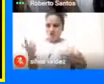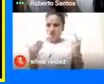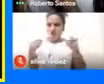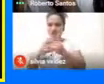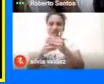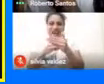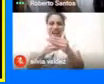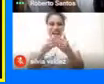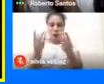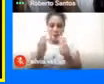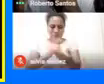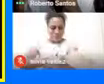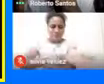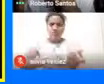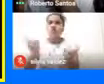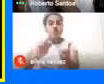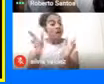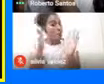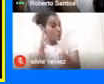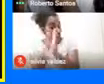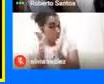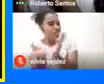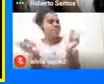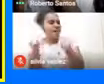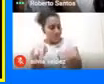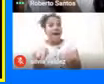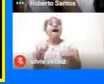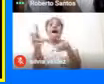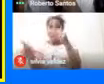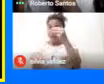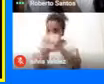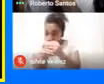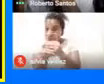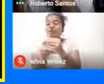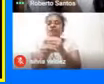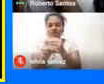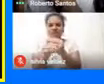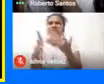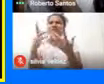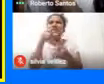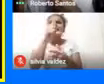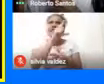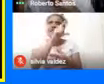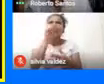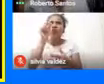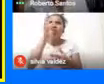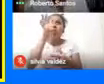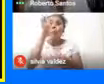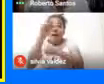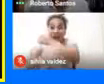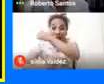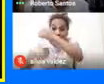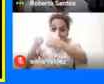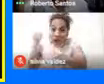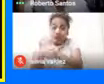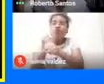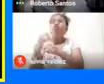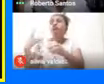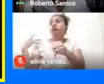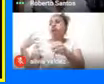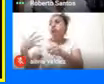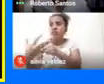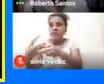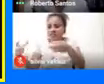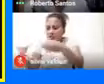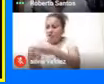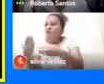Sino que Les cuento Que además Hace 109 años El resguardo